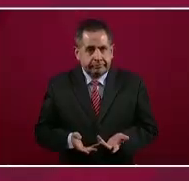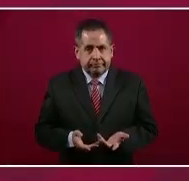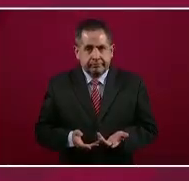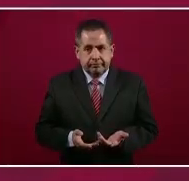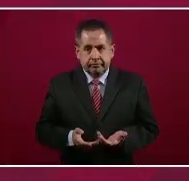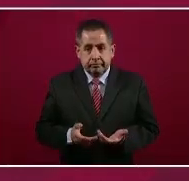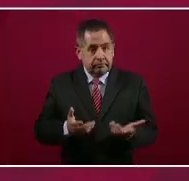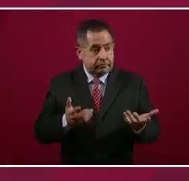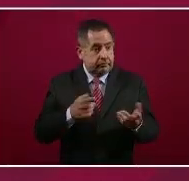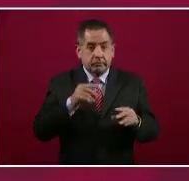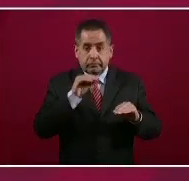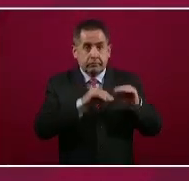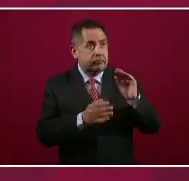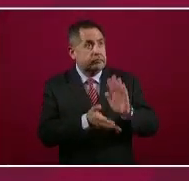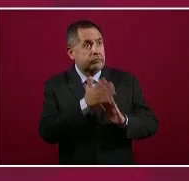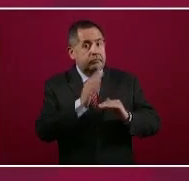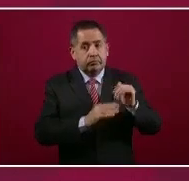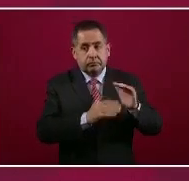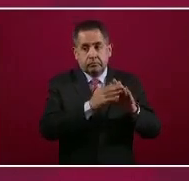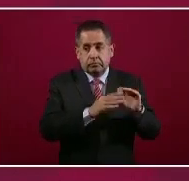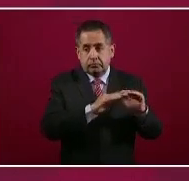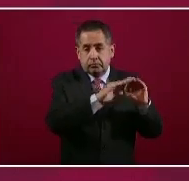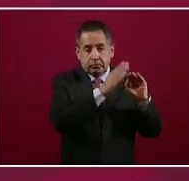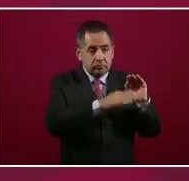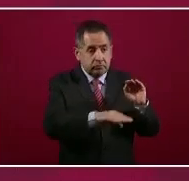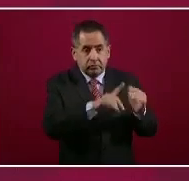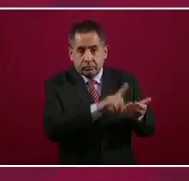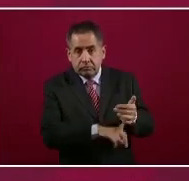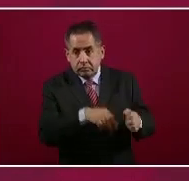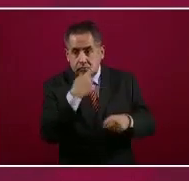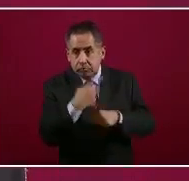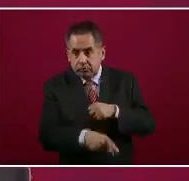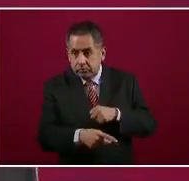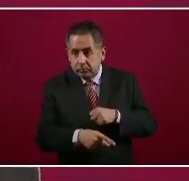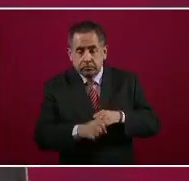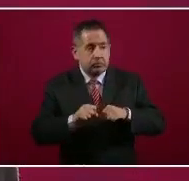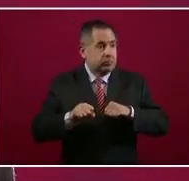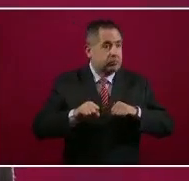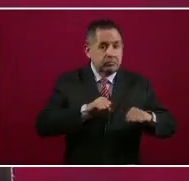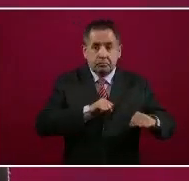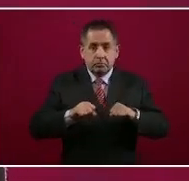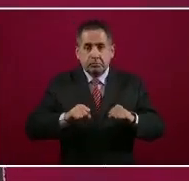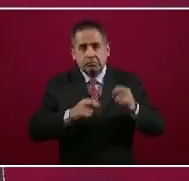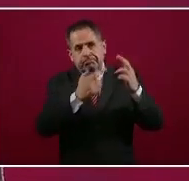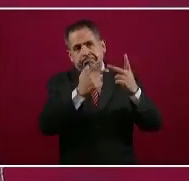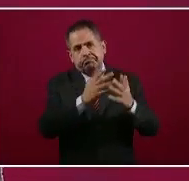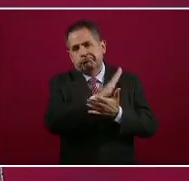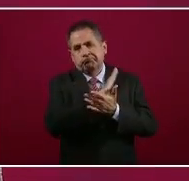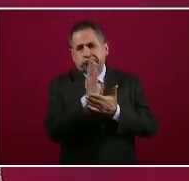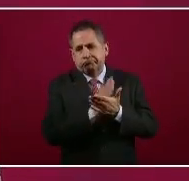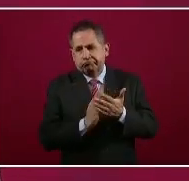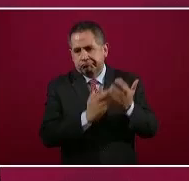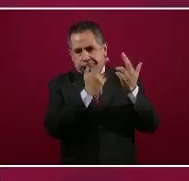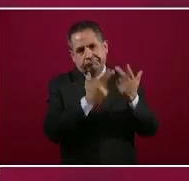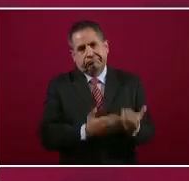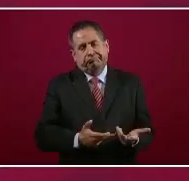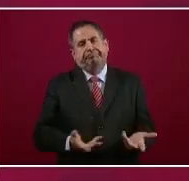lo hicieron en una zona de riesgo con el temblor se partió